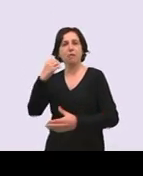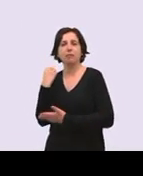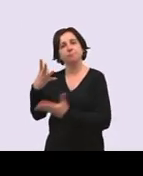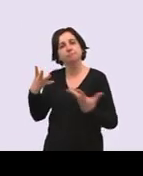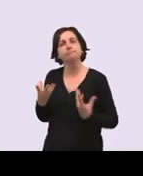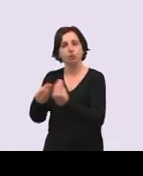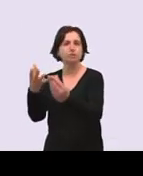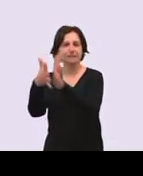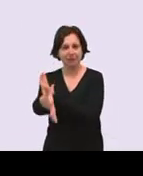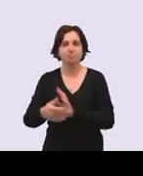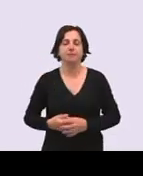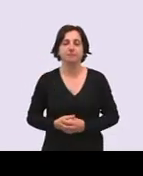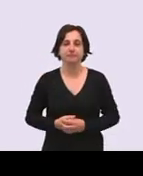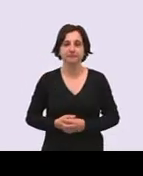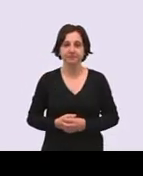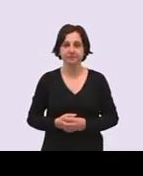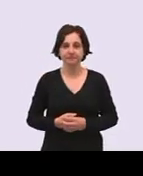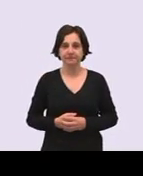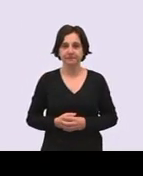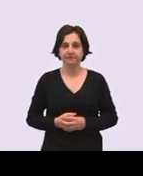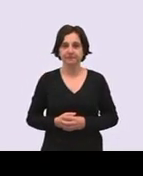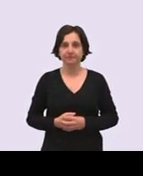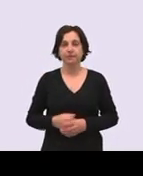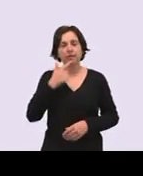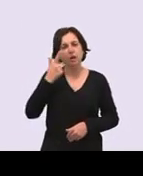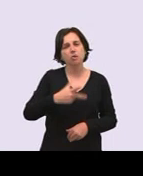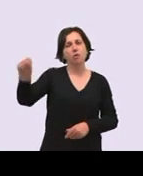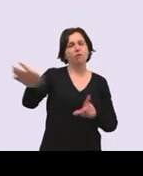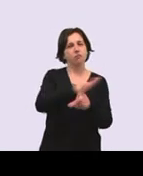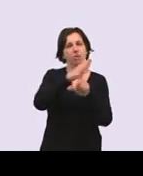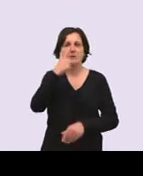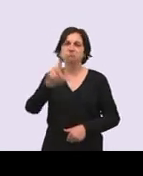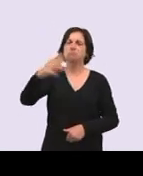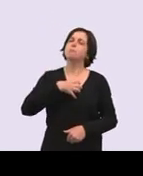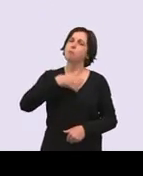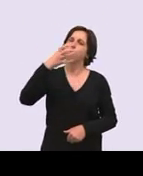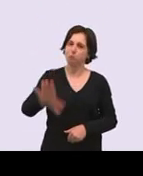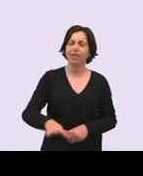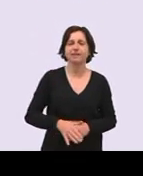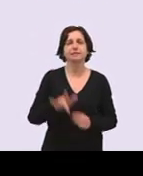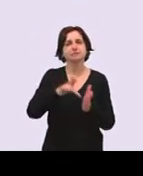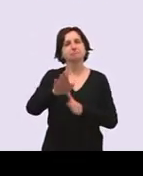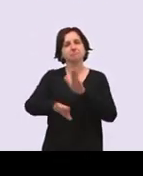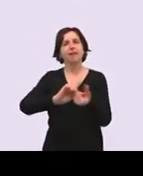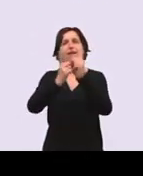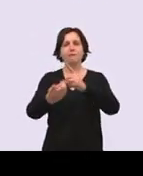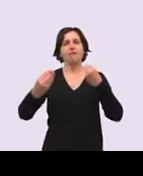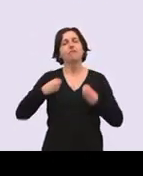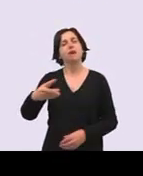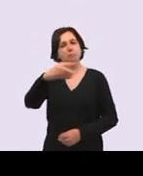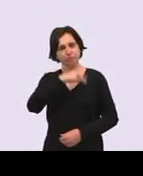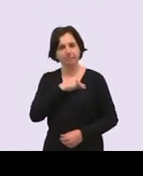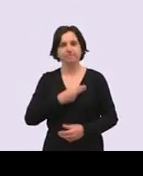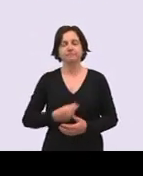Decir no a la violencia es posible. Da el paso y cambia de vida. No vivas atrapada. Estamos